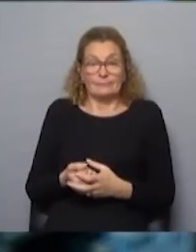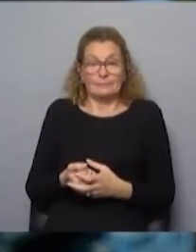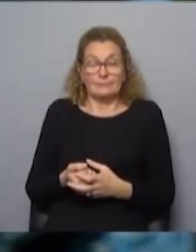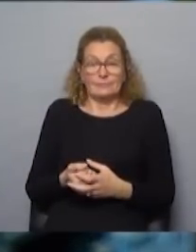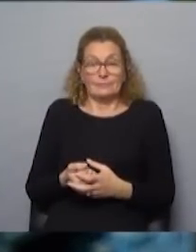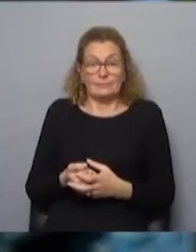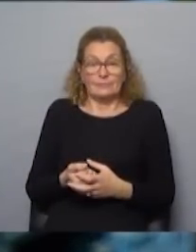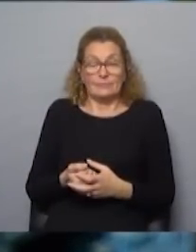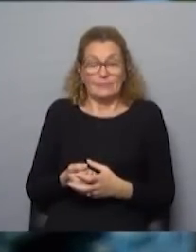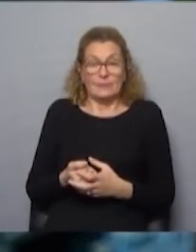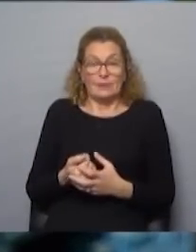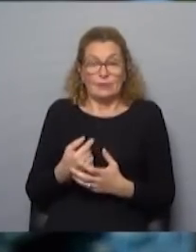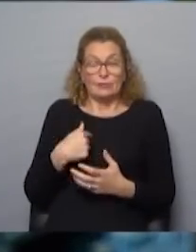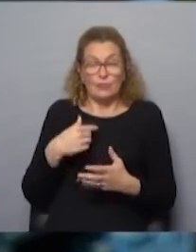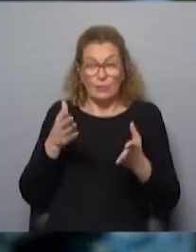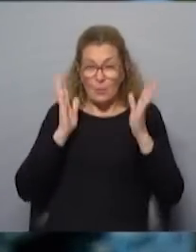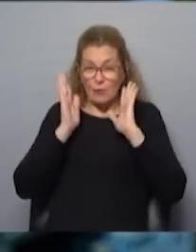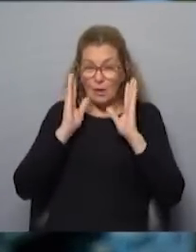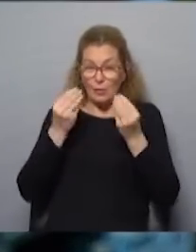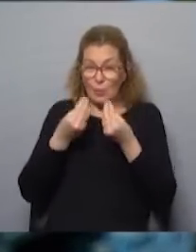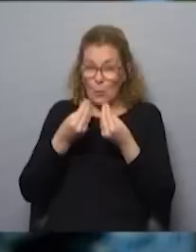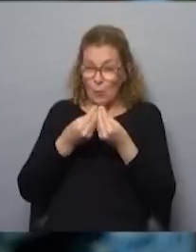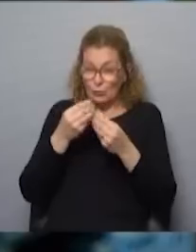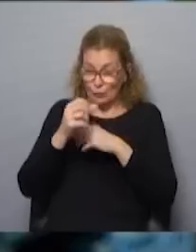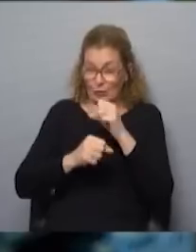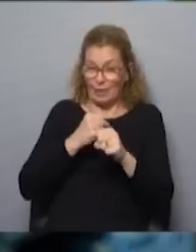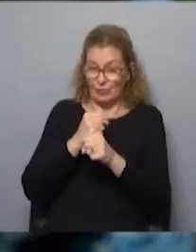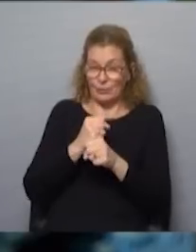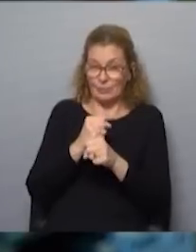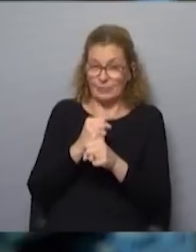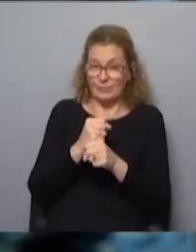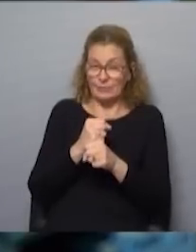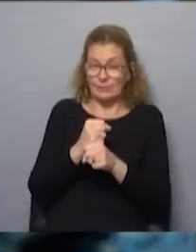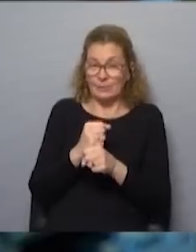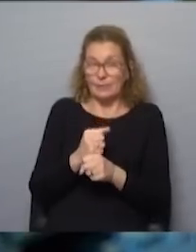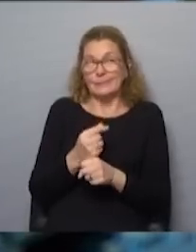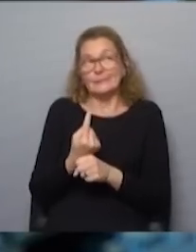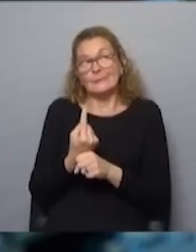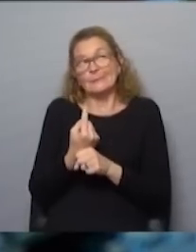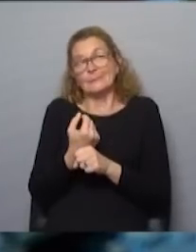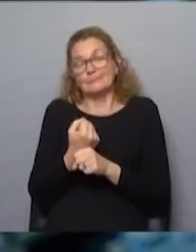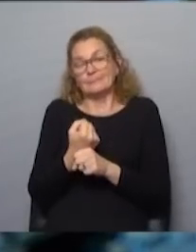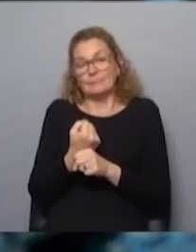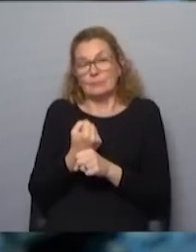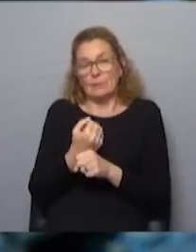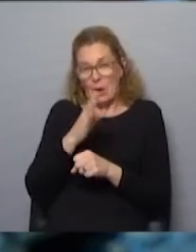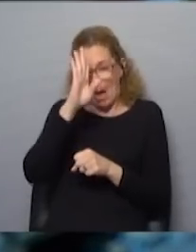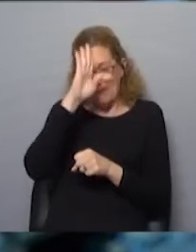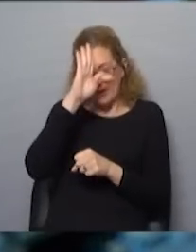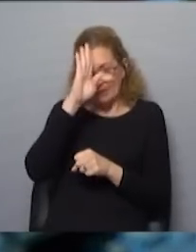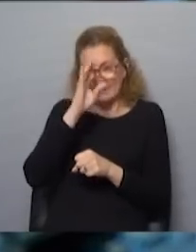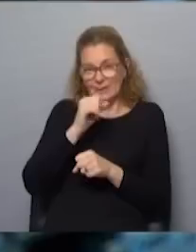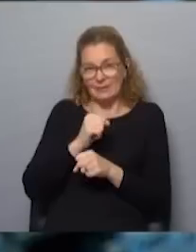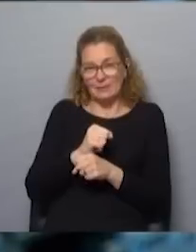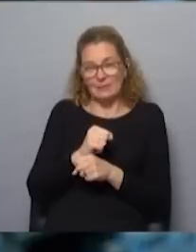yo ejercí la profesión de abogado durante muchísimos años y uno aprendió a